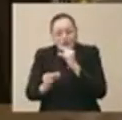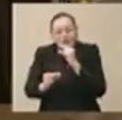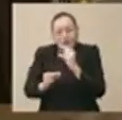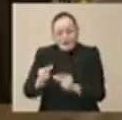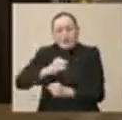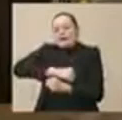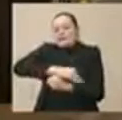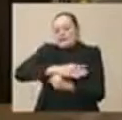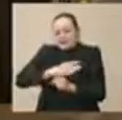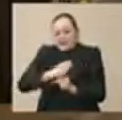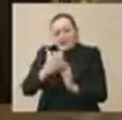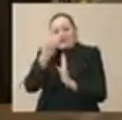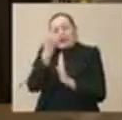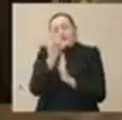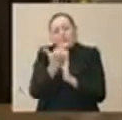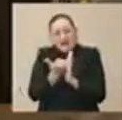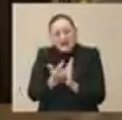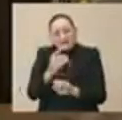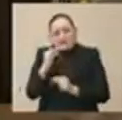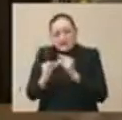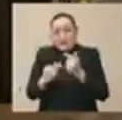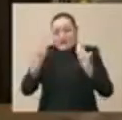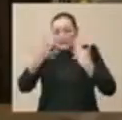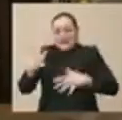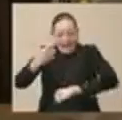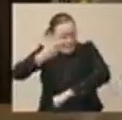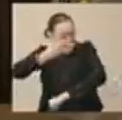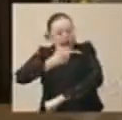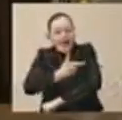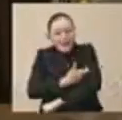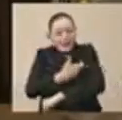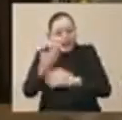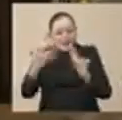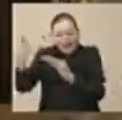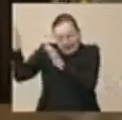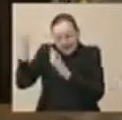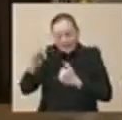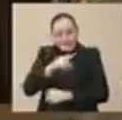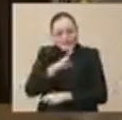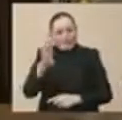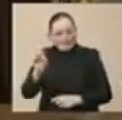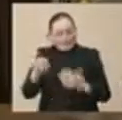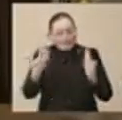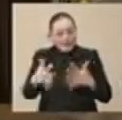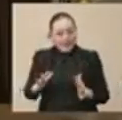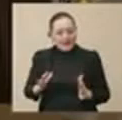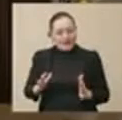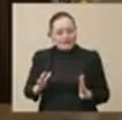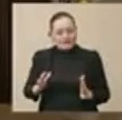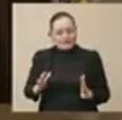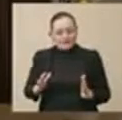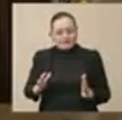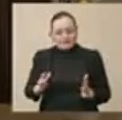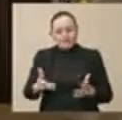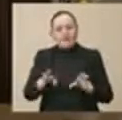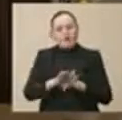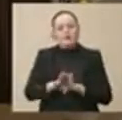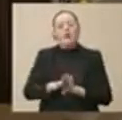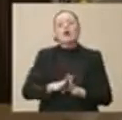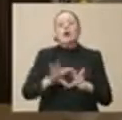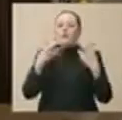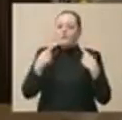estamos más cerca cada día de salir de esta crisis las vacunas han comenzado a llegar y aplicarse en baja california